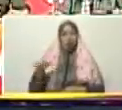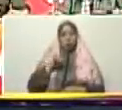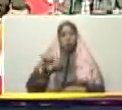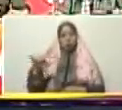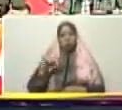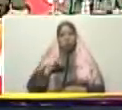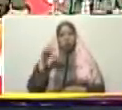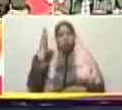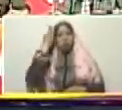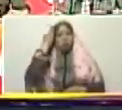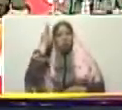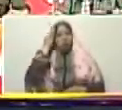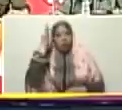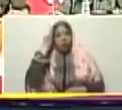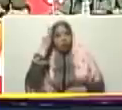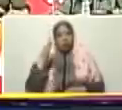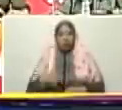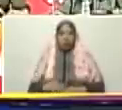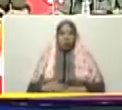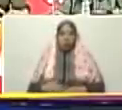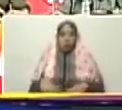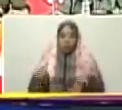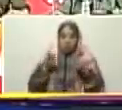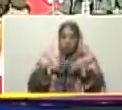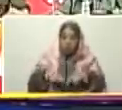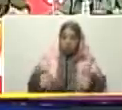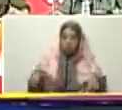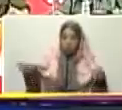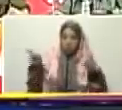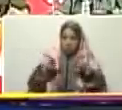correcto todo esto lo hemos revisado